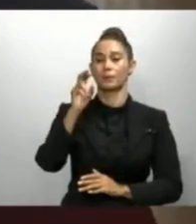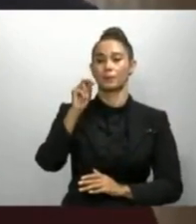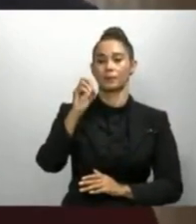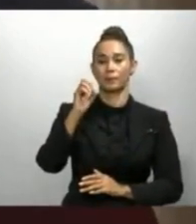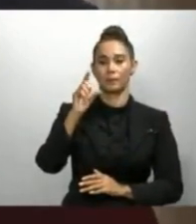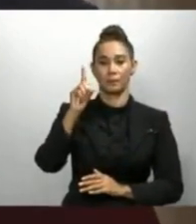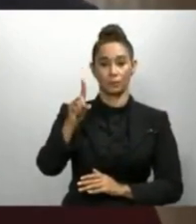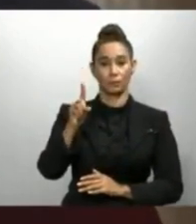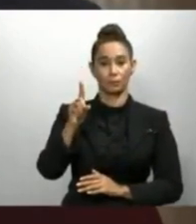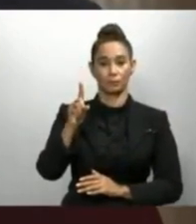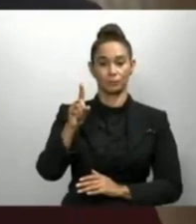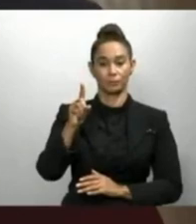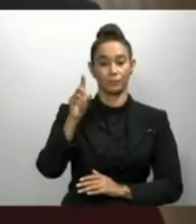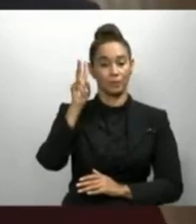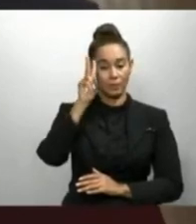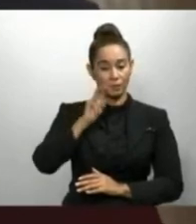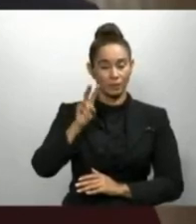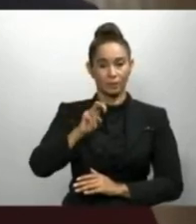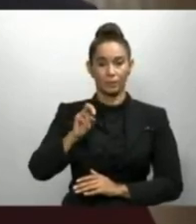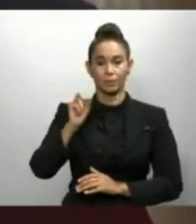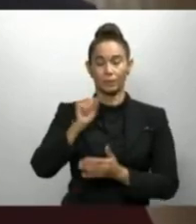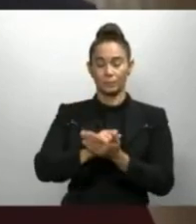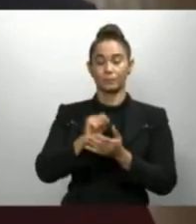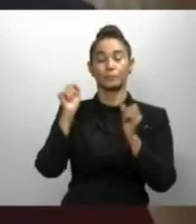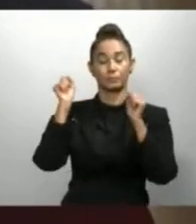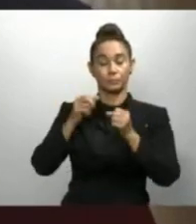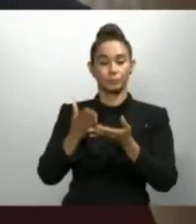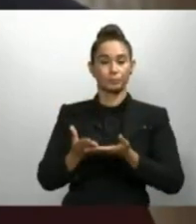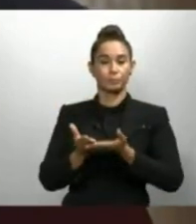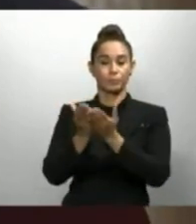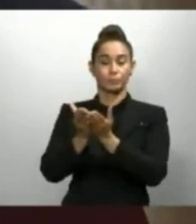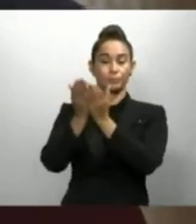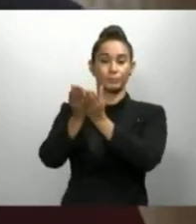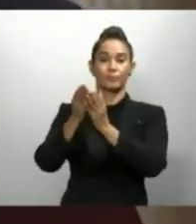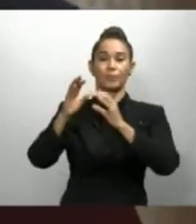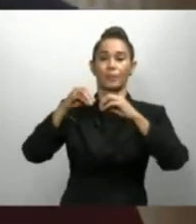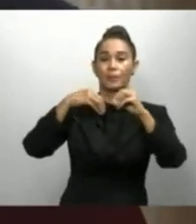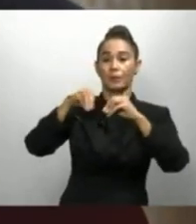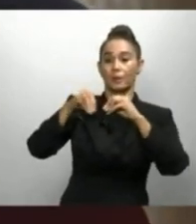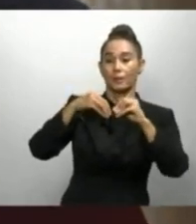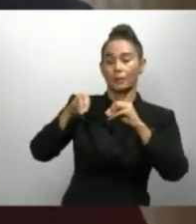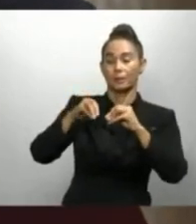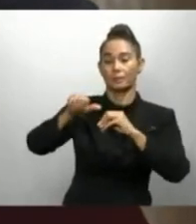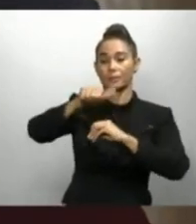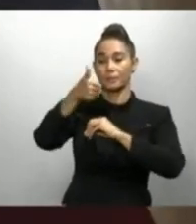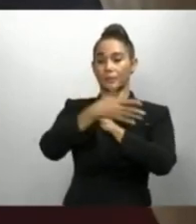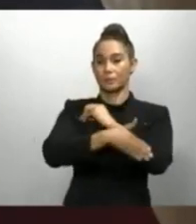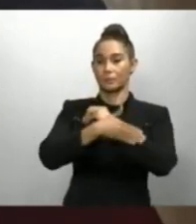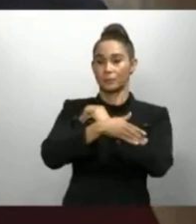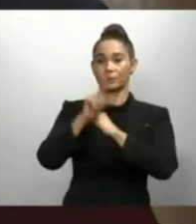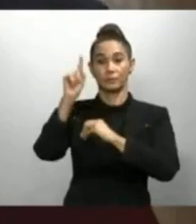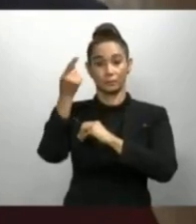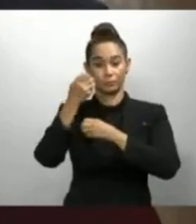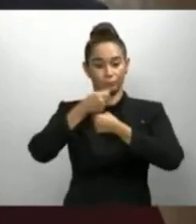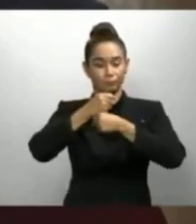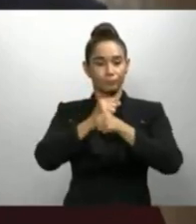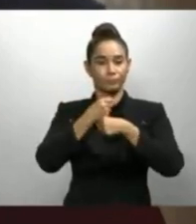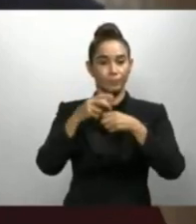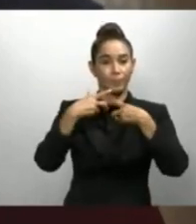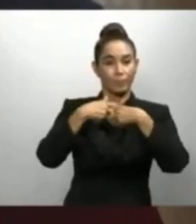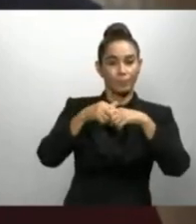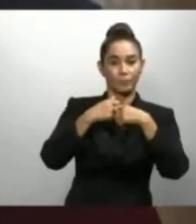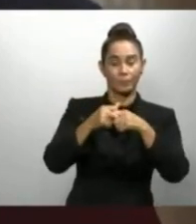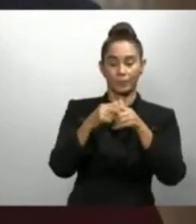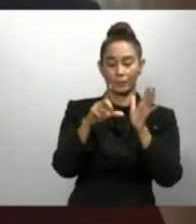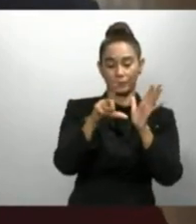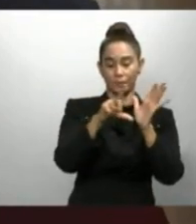sin desnaturalizar, podrá ser importado, comercializado o exportado por empresas que cuenten con